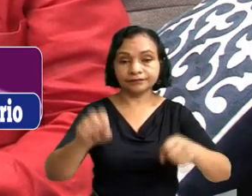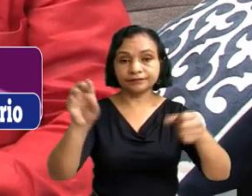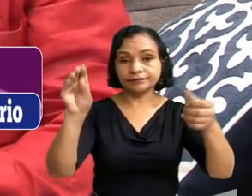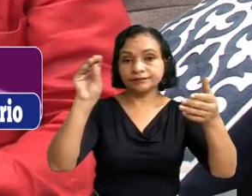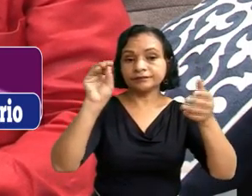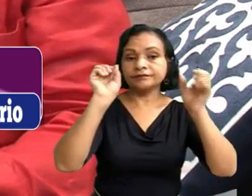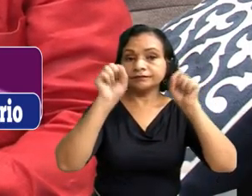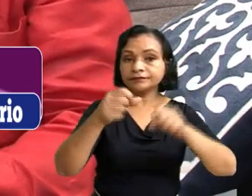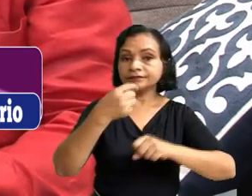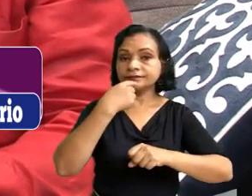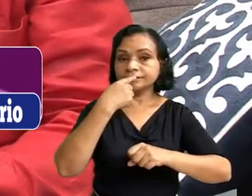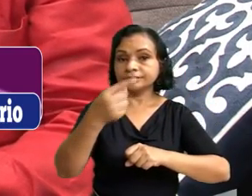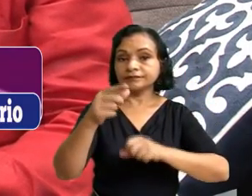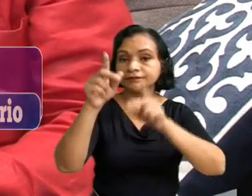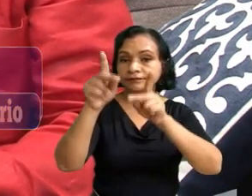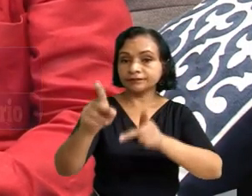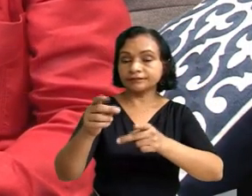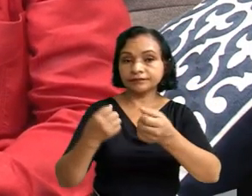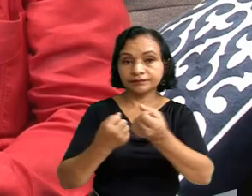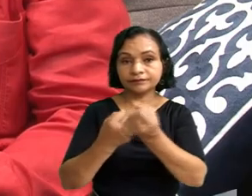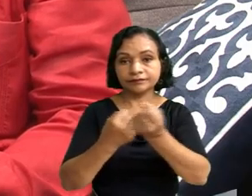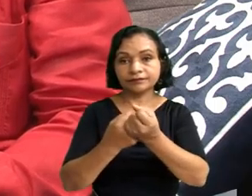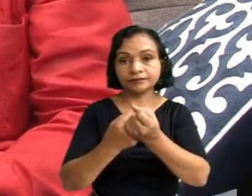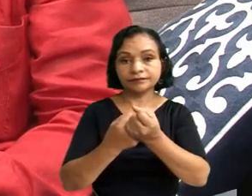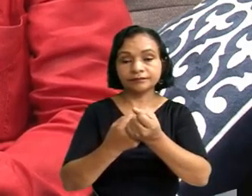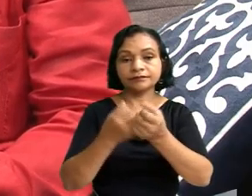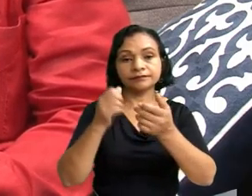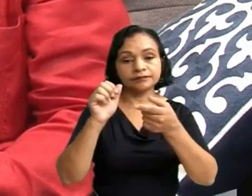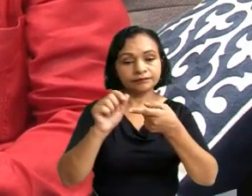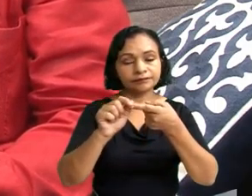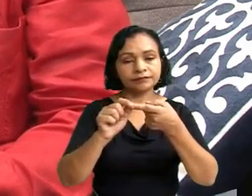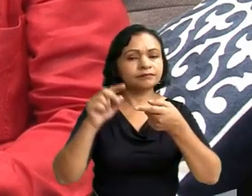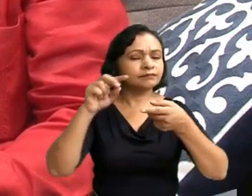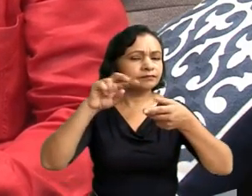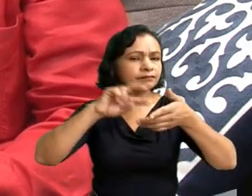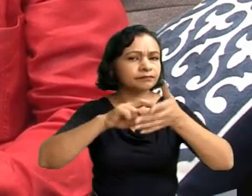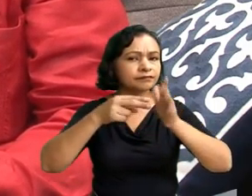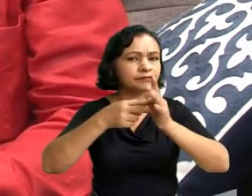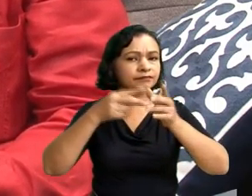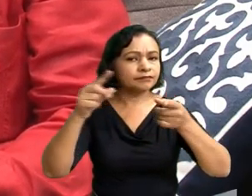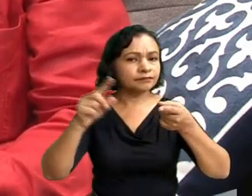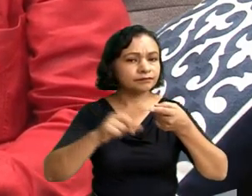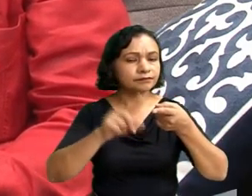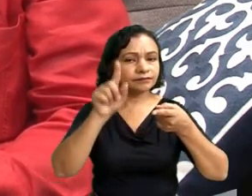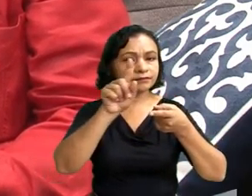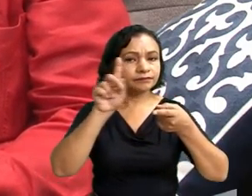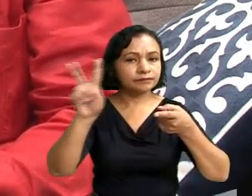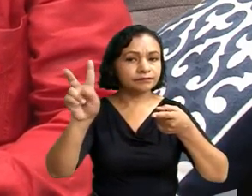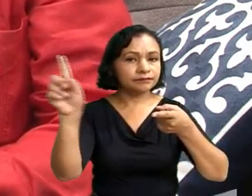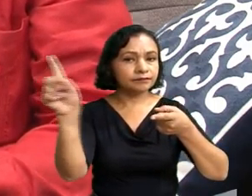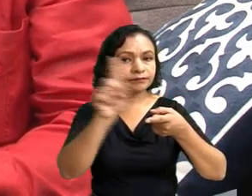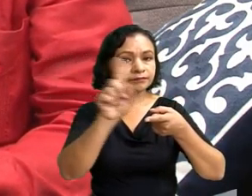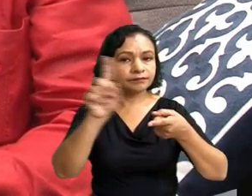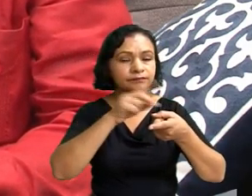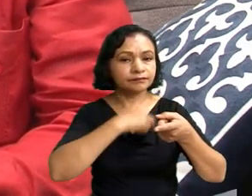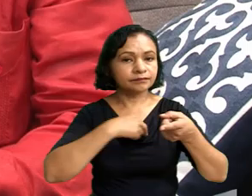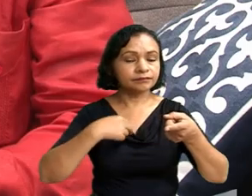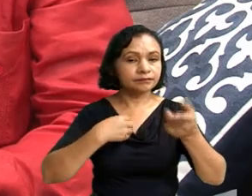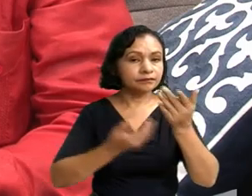a un beneficiario para detener la amnistía incluye dos obtenerse de perpetrar